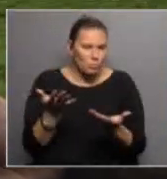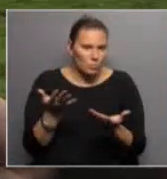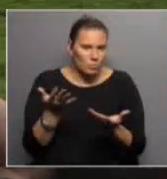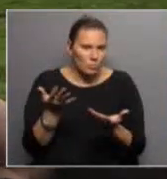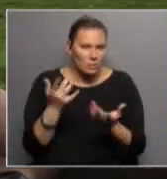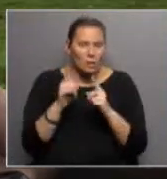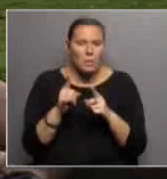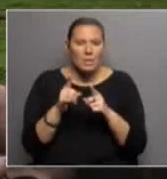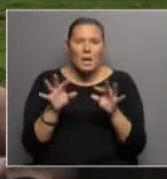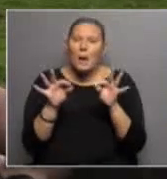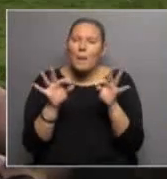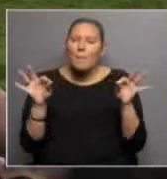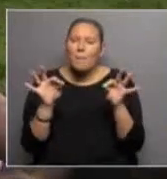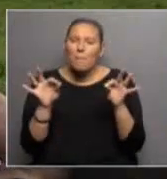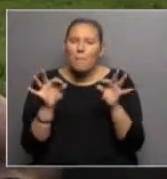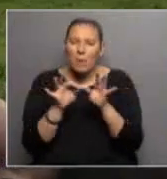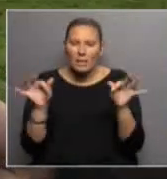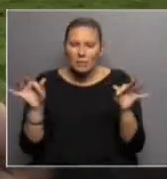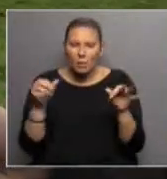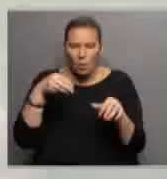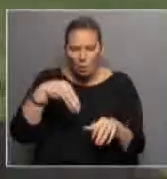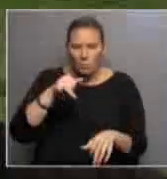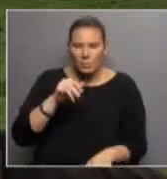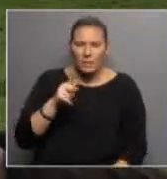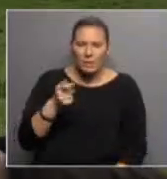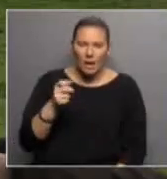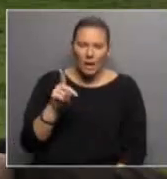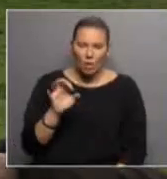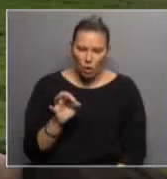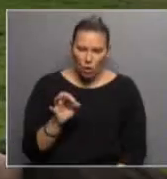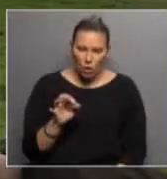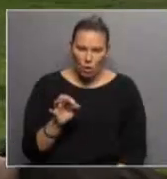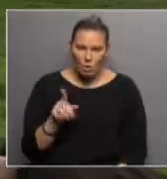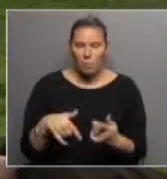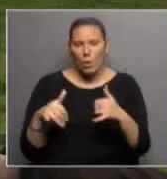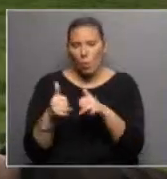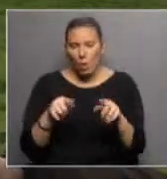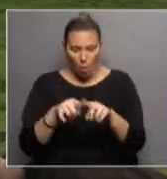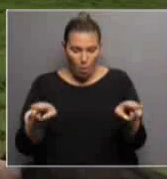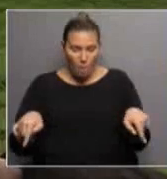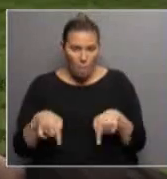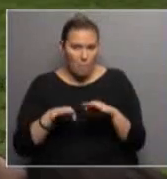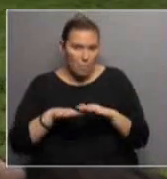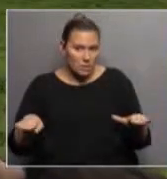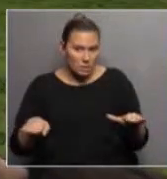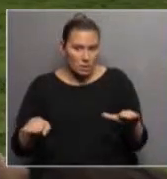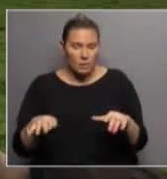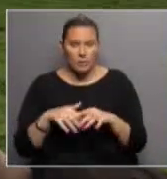Al micado también, ahora que me voy acordando. Bueno, después juegos de mesa, muchos juegos de